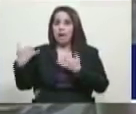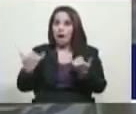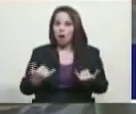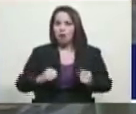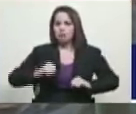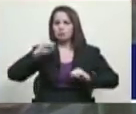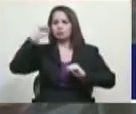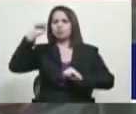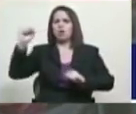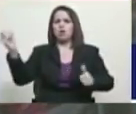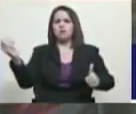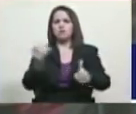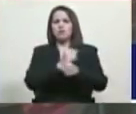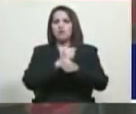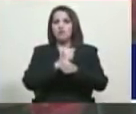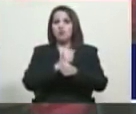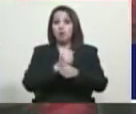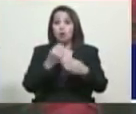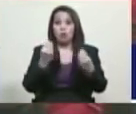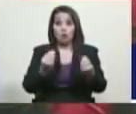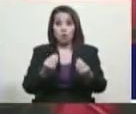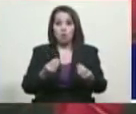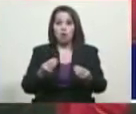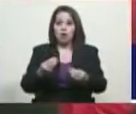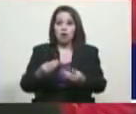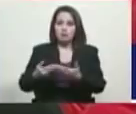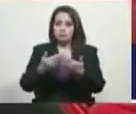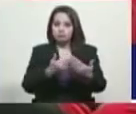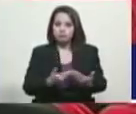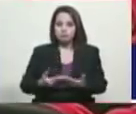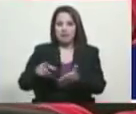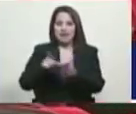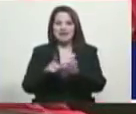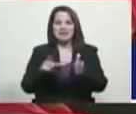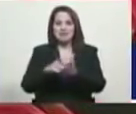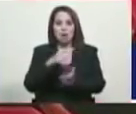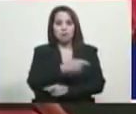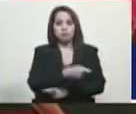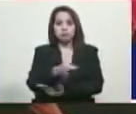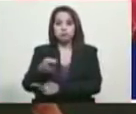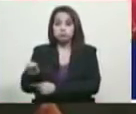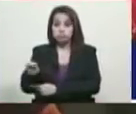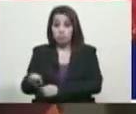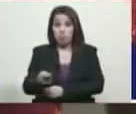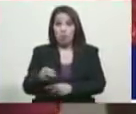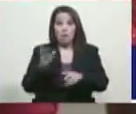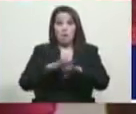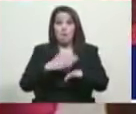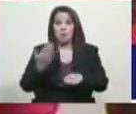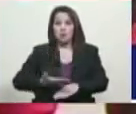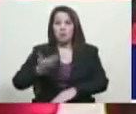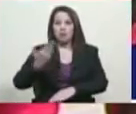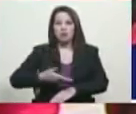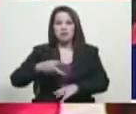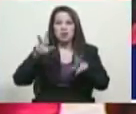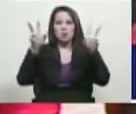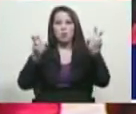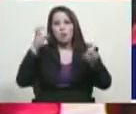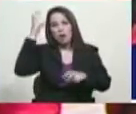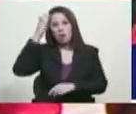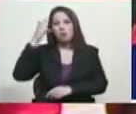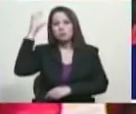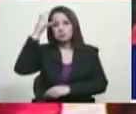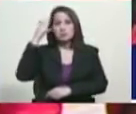esta política educativa que es fundamental en el proceso formativo de una nueva conciencia en el país, forjador